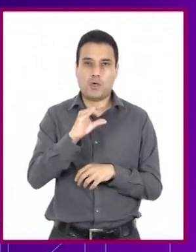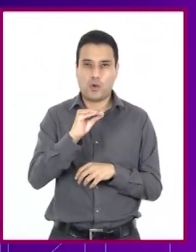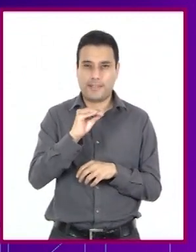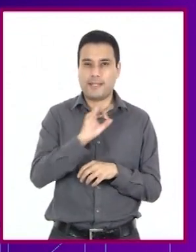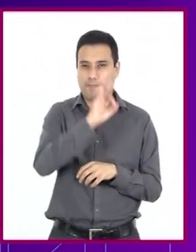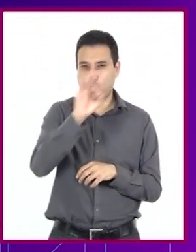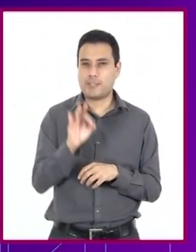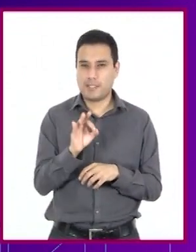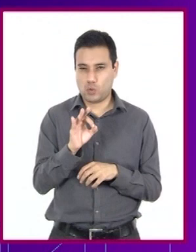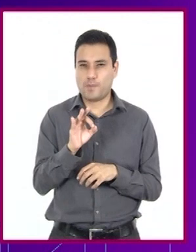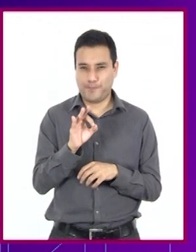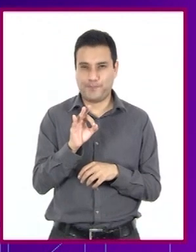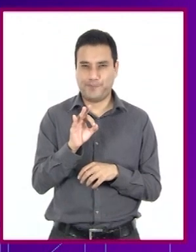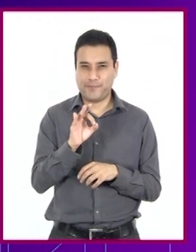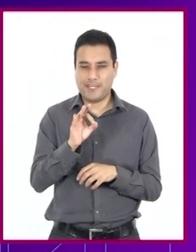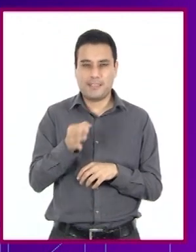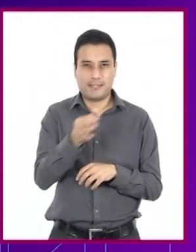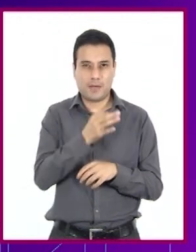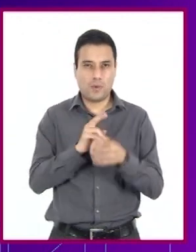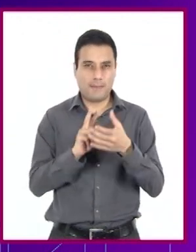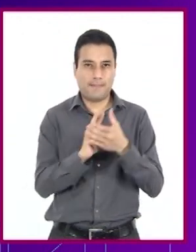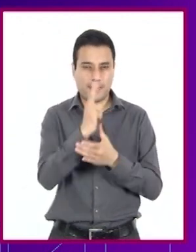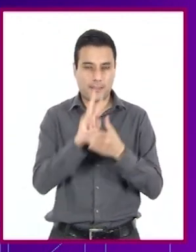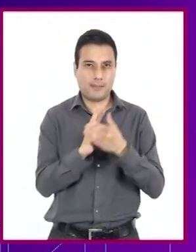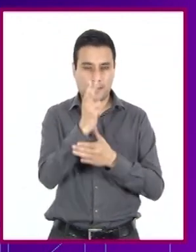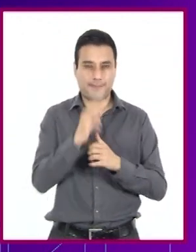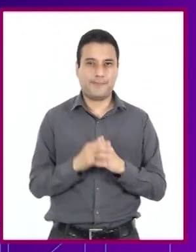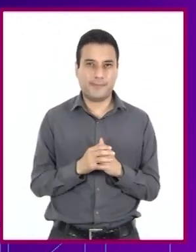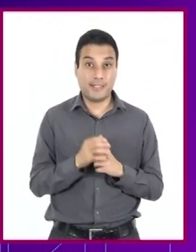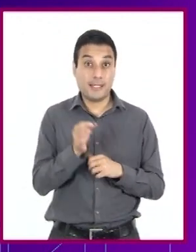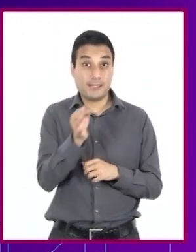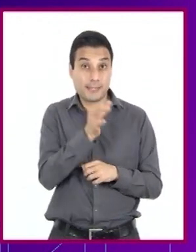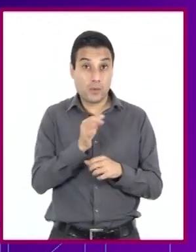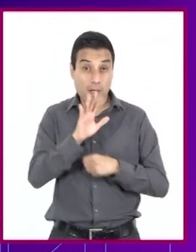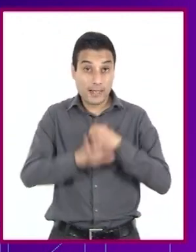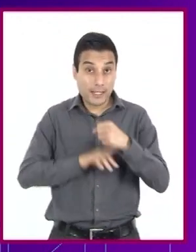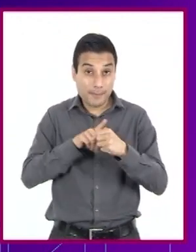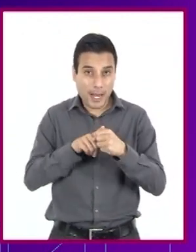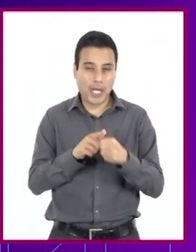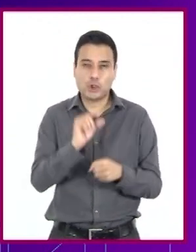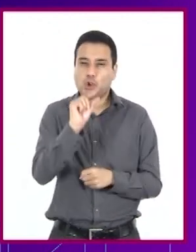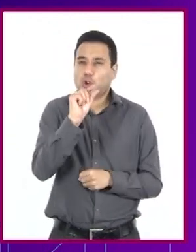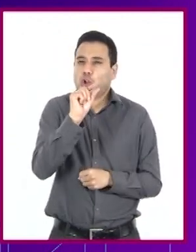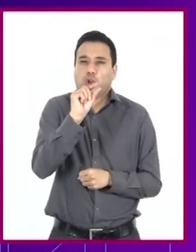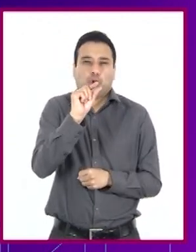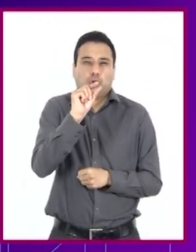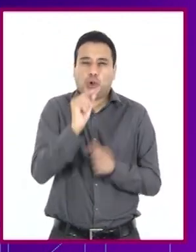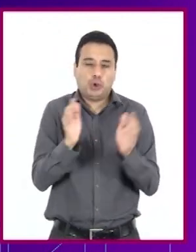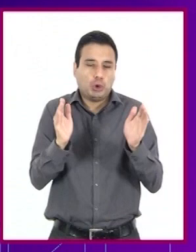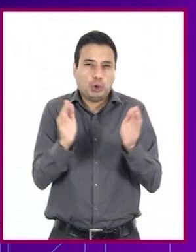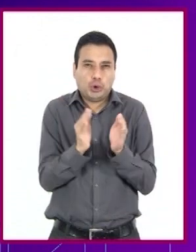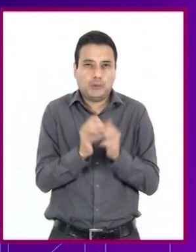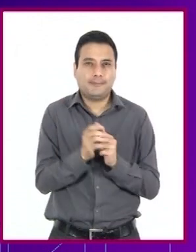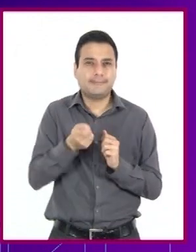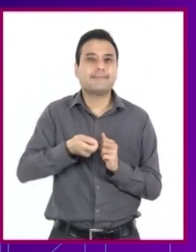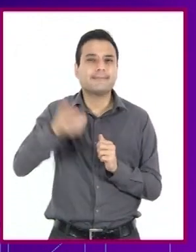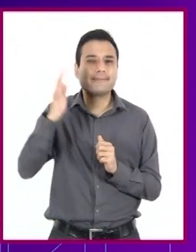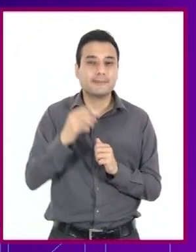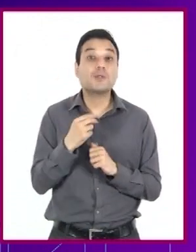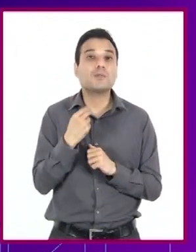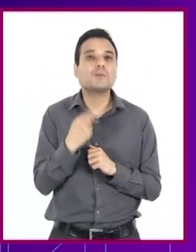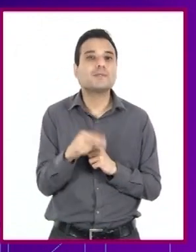volumen en una célula vegetal, mientras que en la célula animal son muy pequeñas. ¿A qué estructura nos